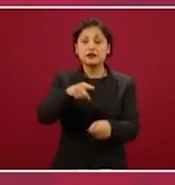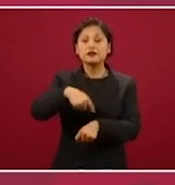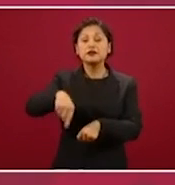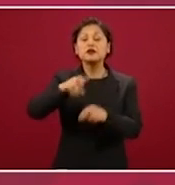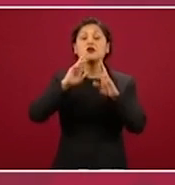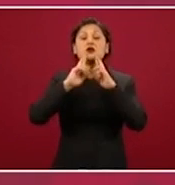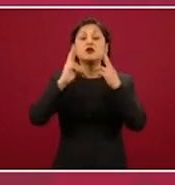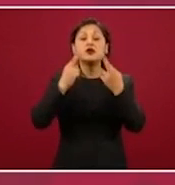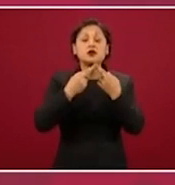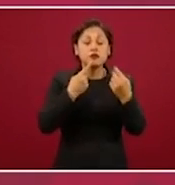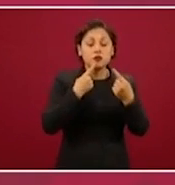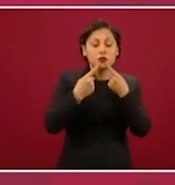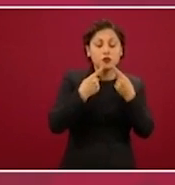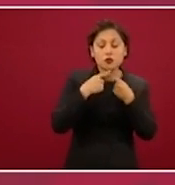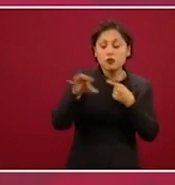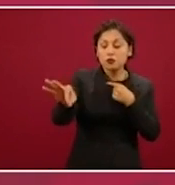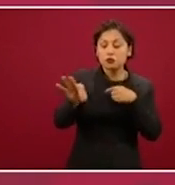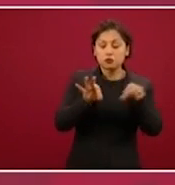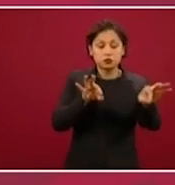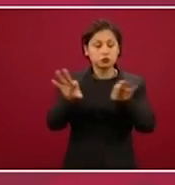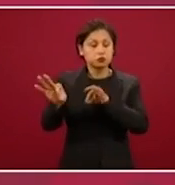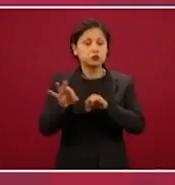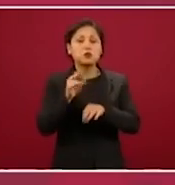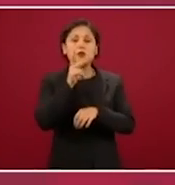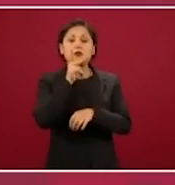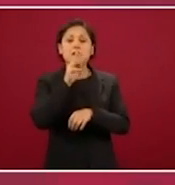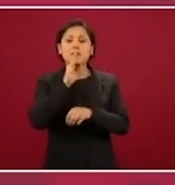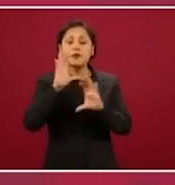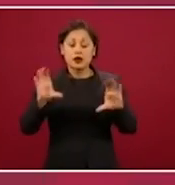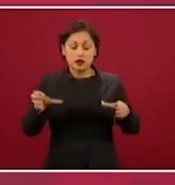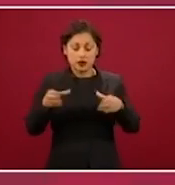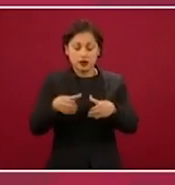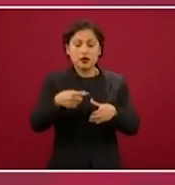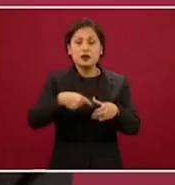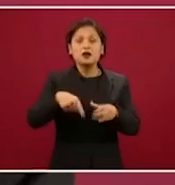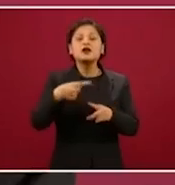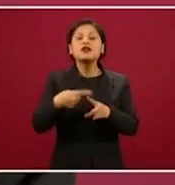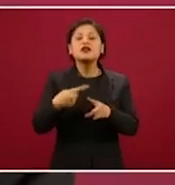al comité, que los padres de familia elijan al comité,